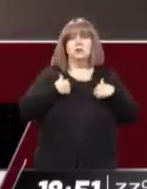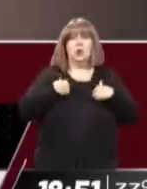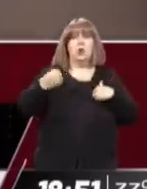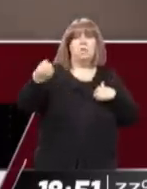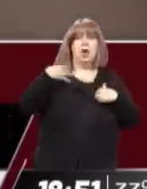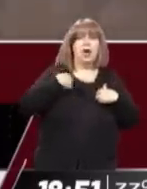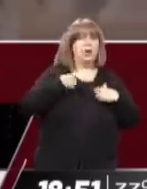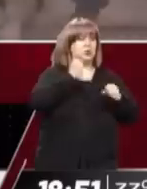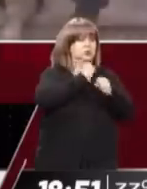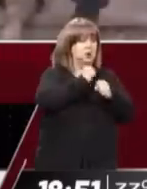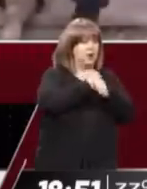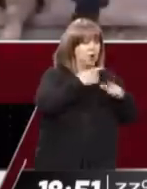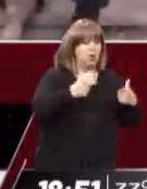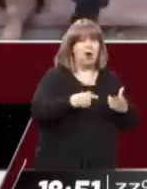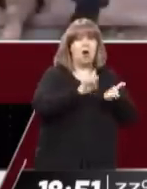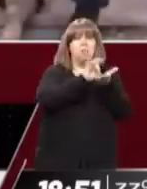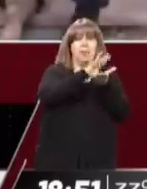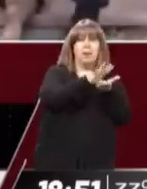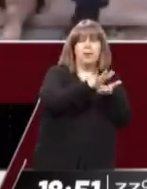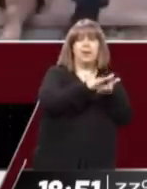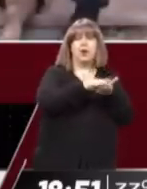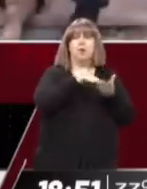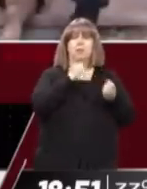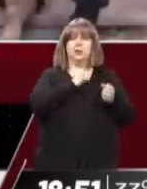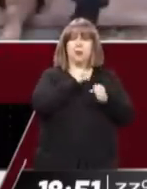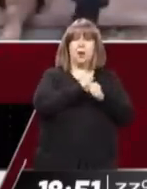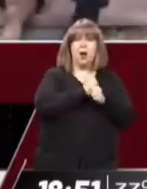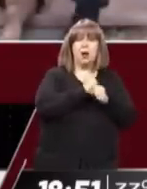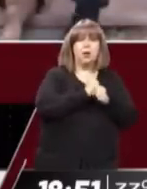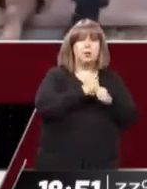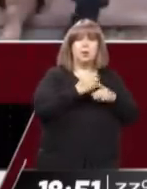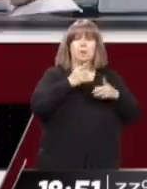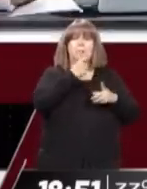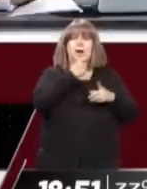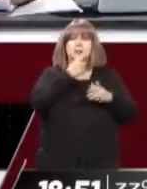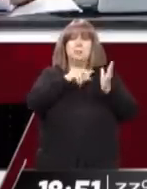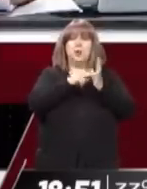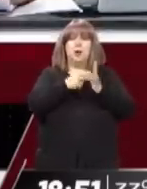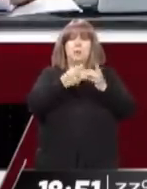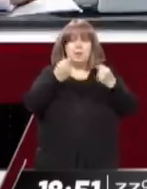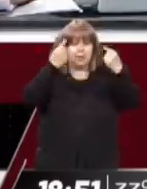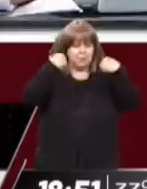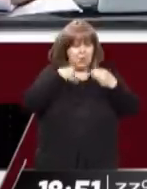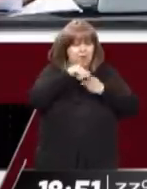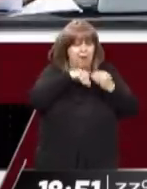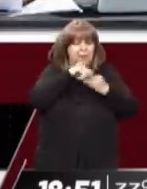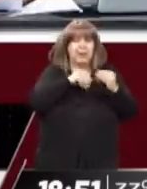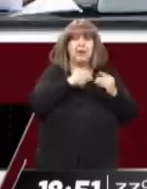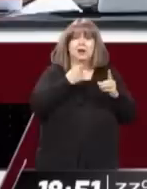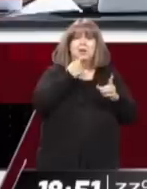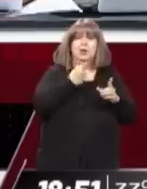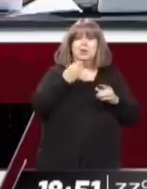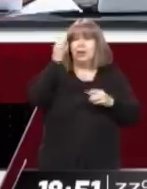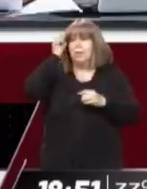lo que perdieron, la pérdida de trabajo. Solo de su dolor, etcétera, de su problema y su dolor. Hablaron de su dolor, pero